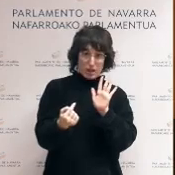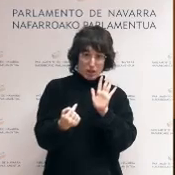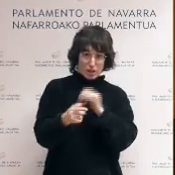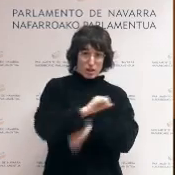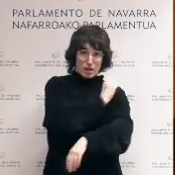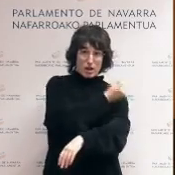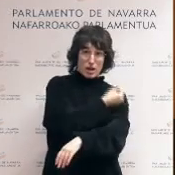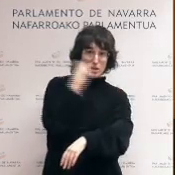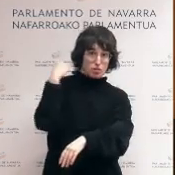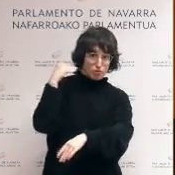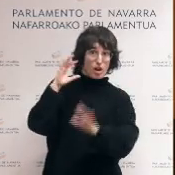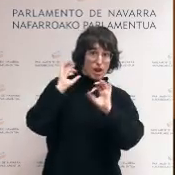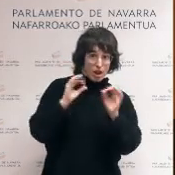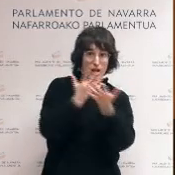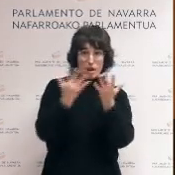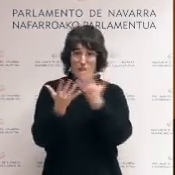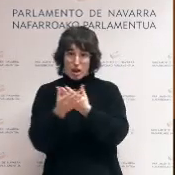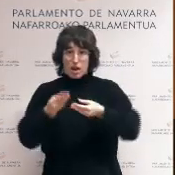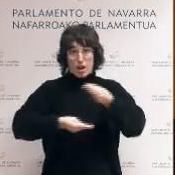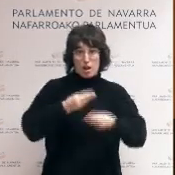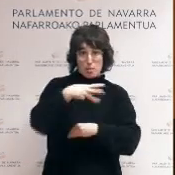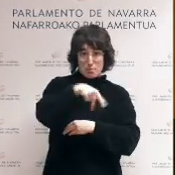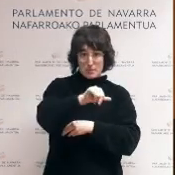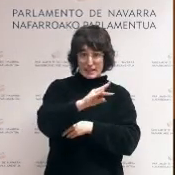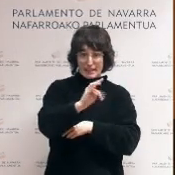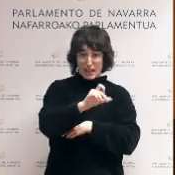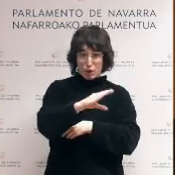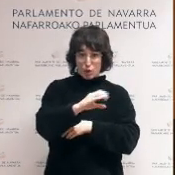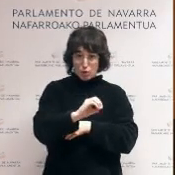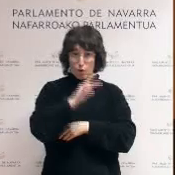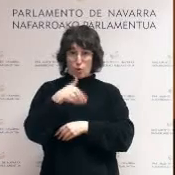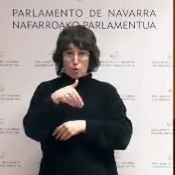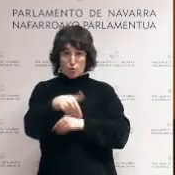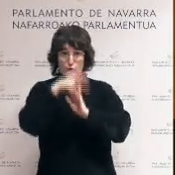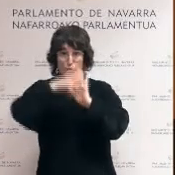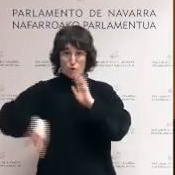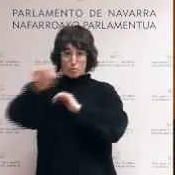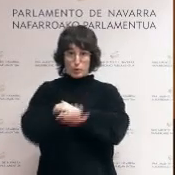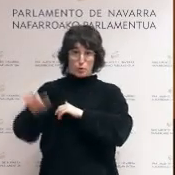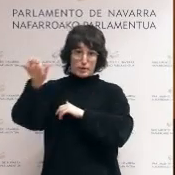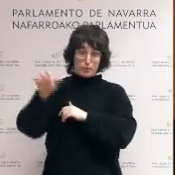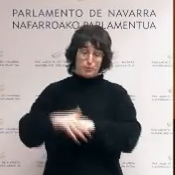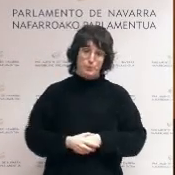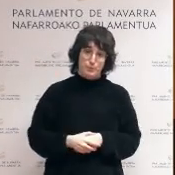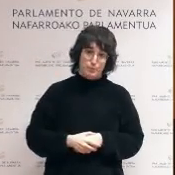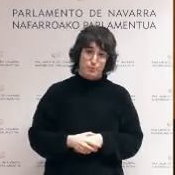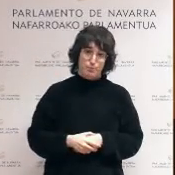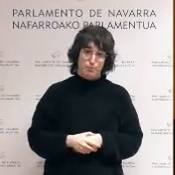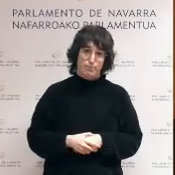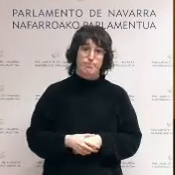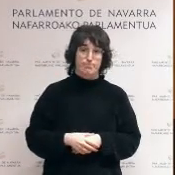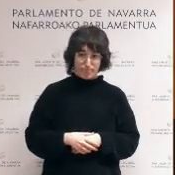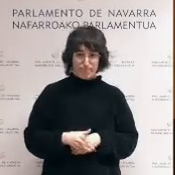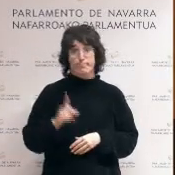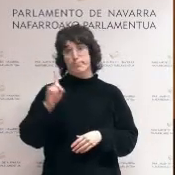será interoperable con el MITECO y con el marco futuro europeo. Por supuesto, los